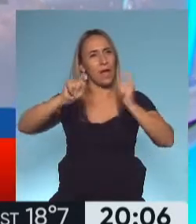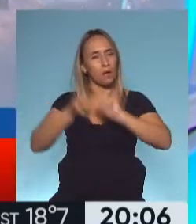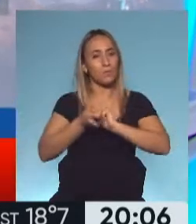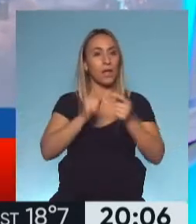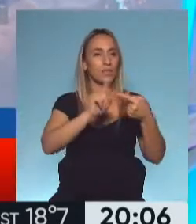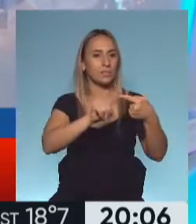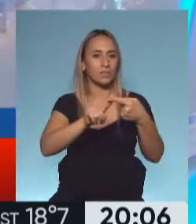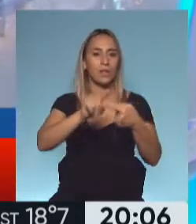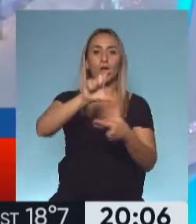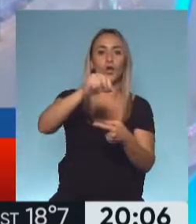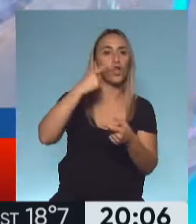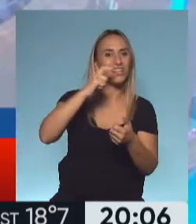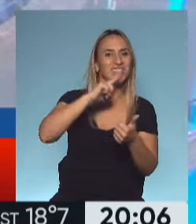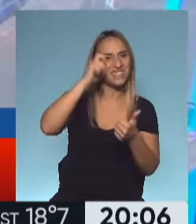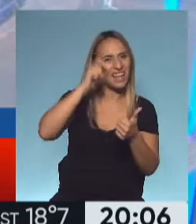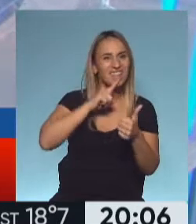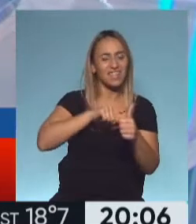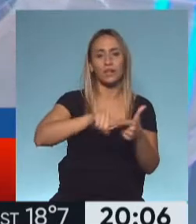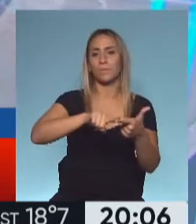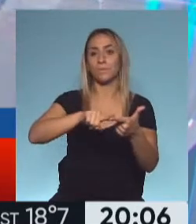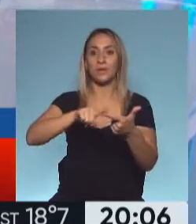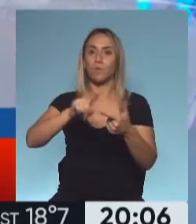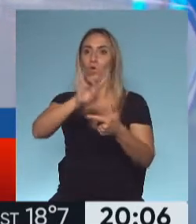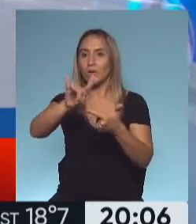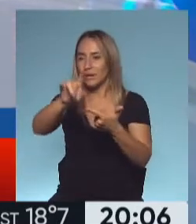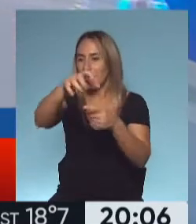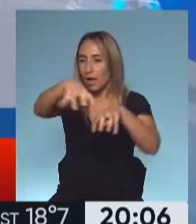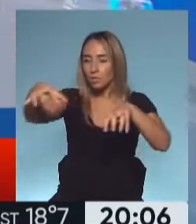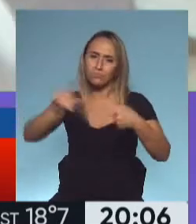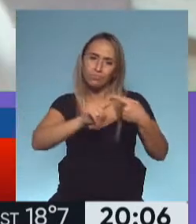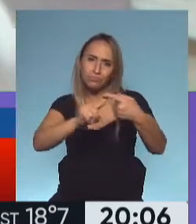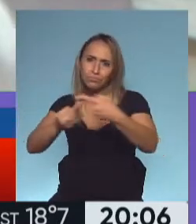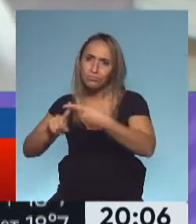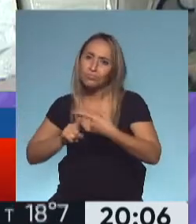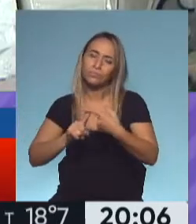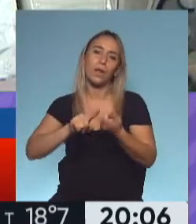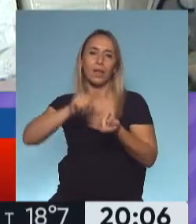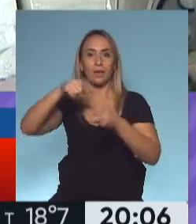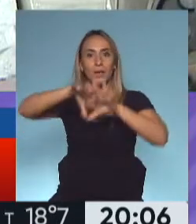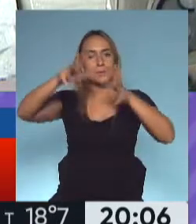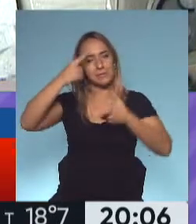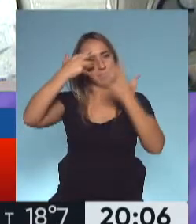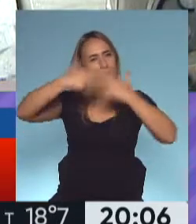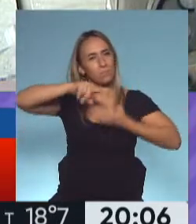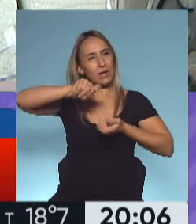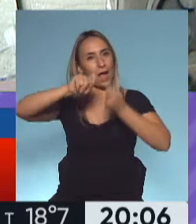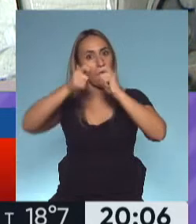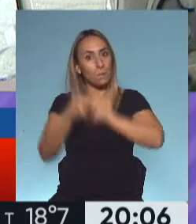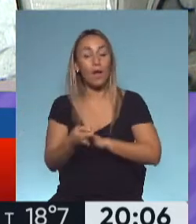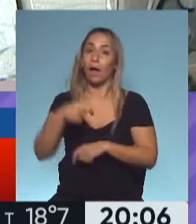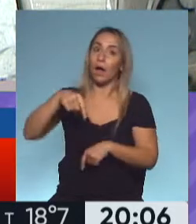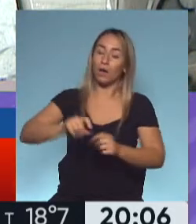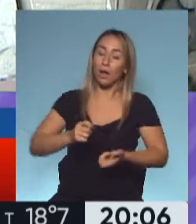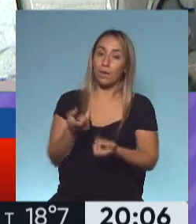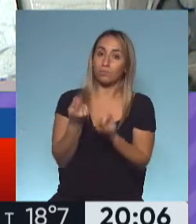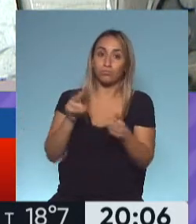al CONICET, buscó producir una innovación. Hoy estos barbijos son recontra demandados. Y luego otro ejemplo de una pyme, por